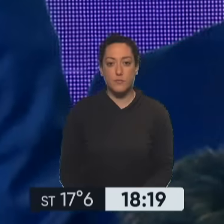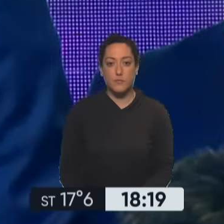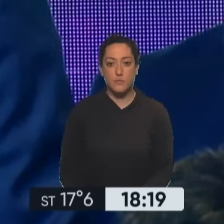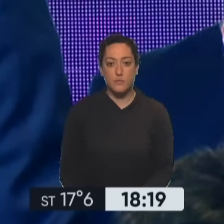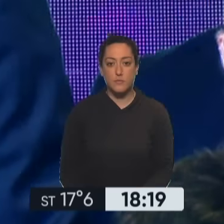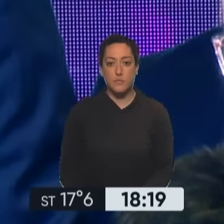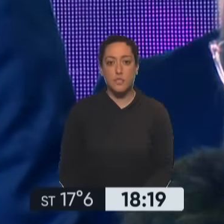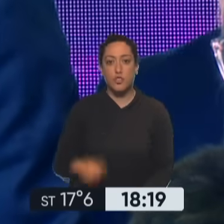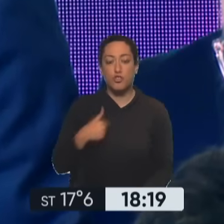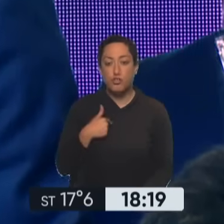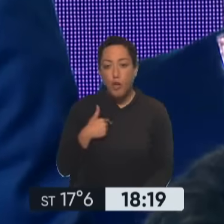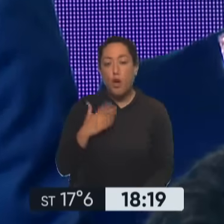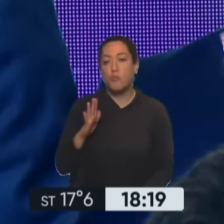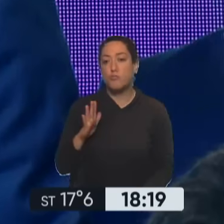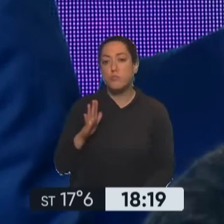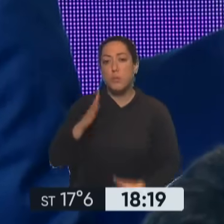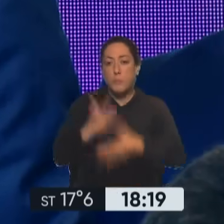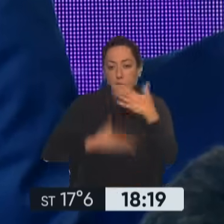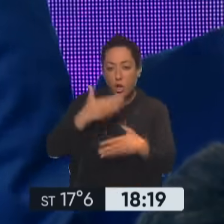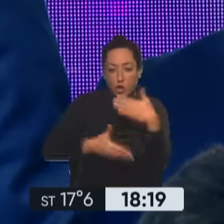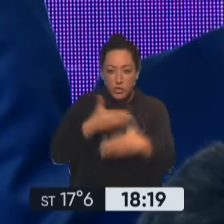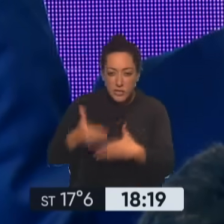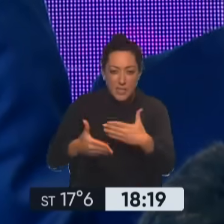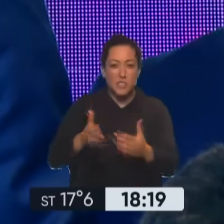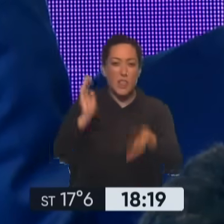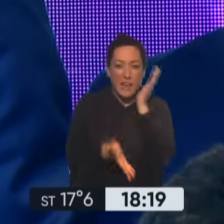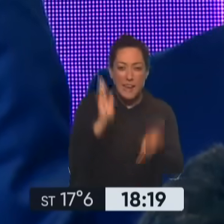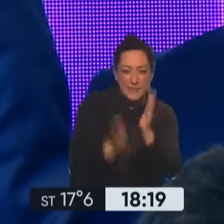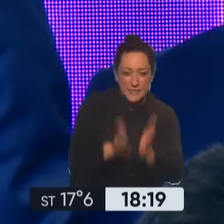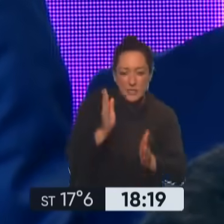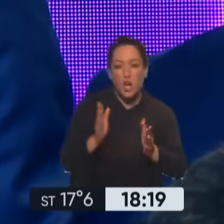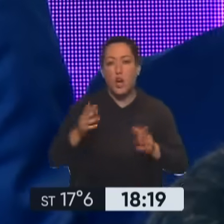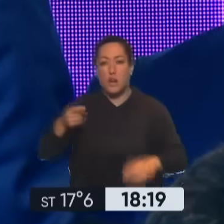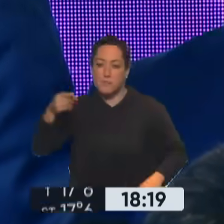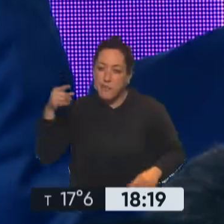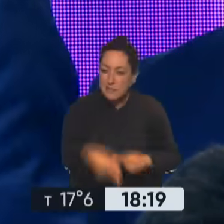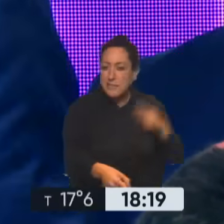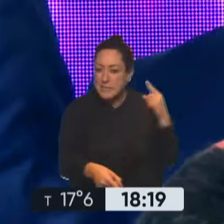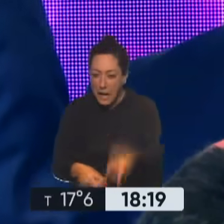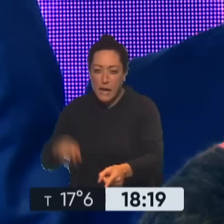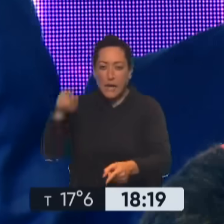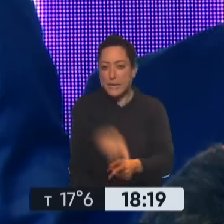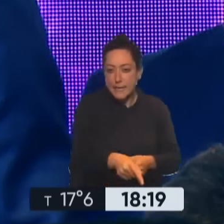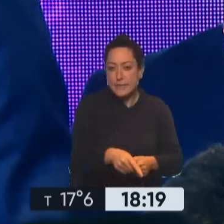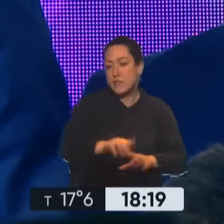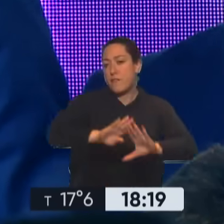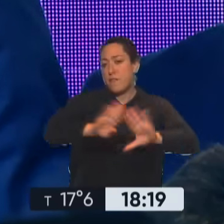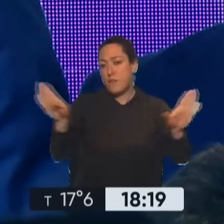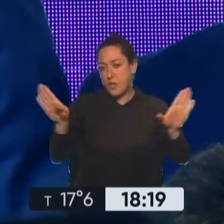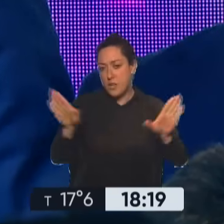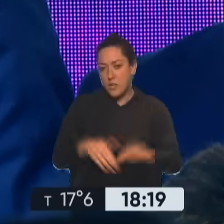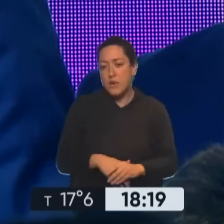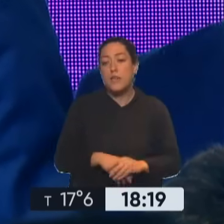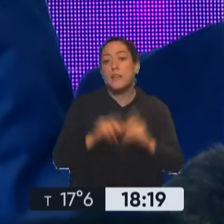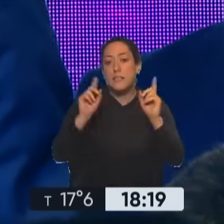Yo hoy vengo a dar por terminado ese proceso de agresiones y de ataques y que estoy dispuesto a hacer tabula